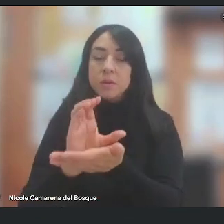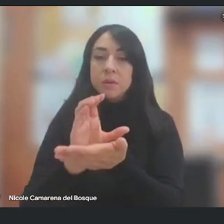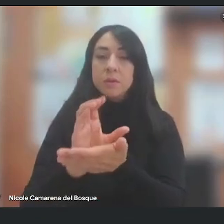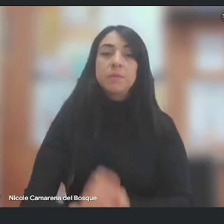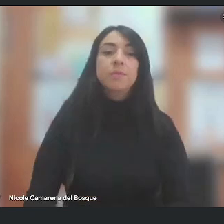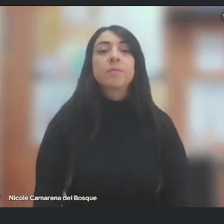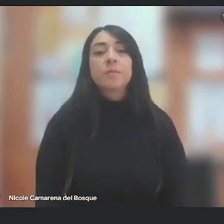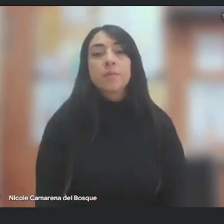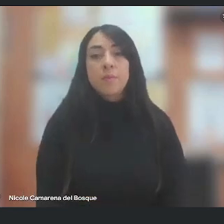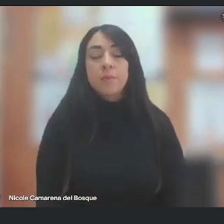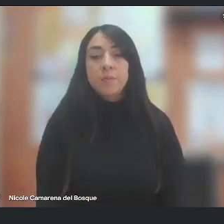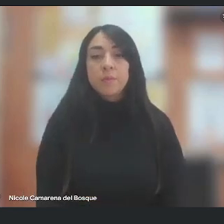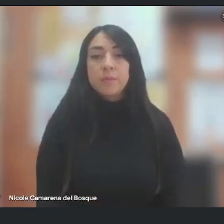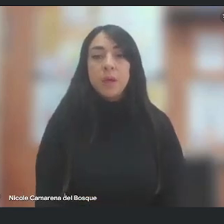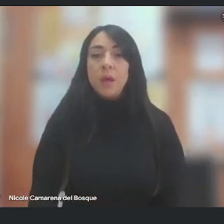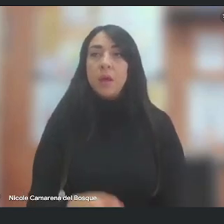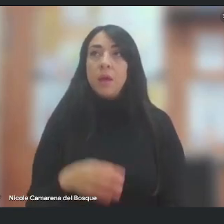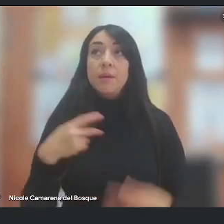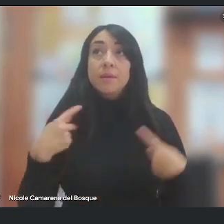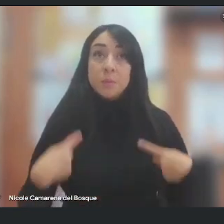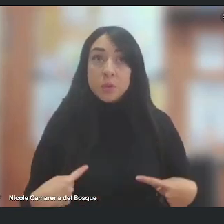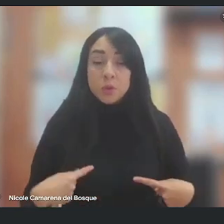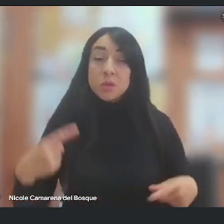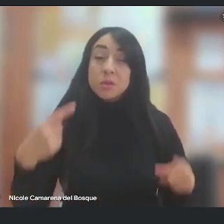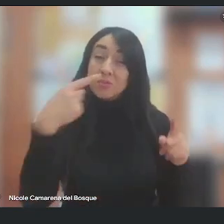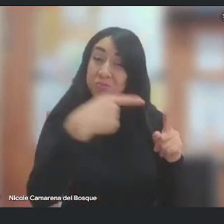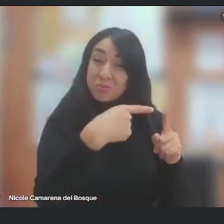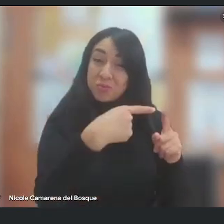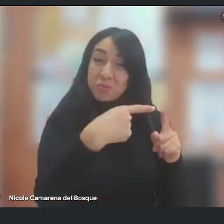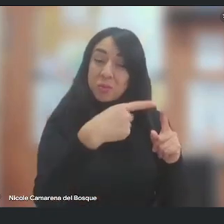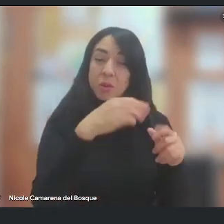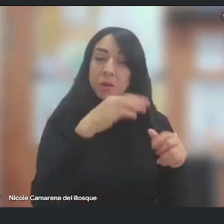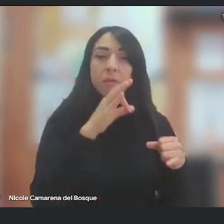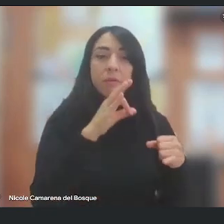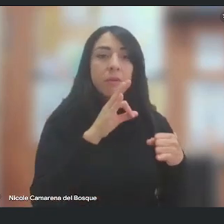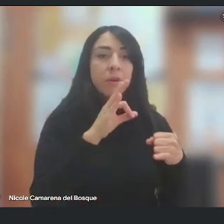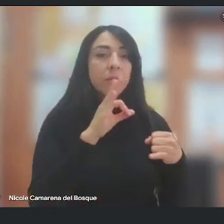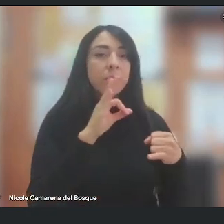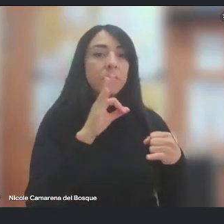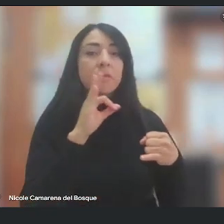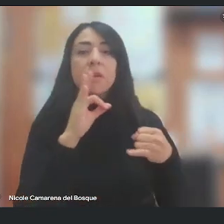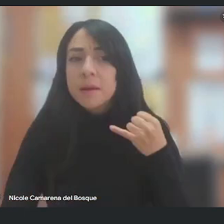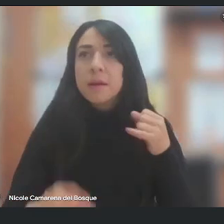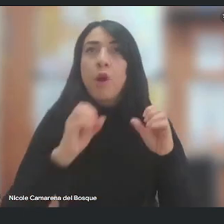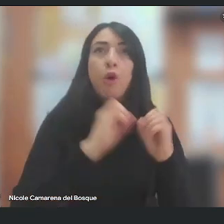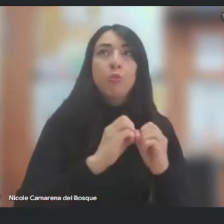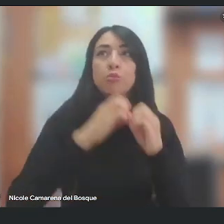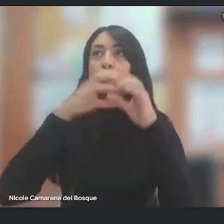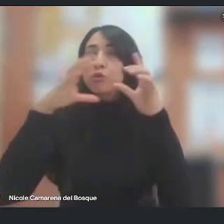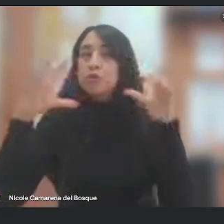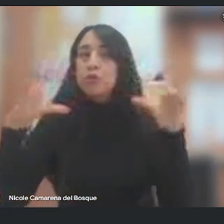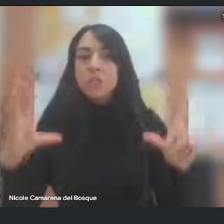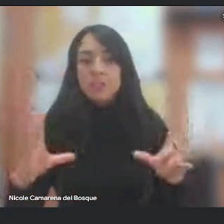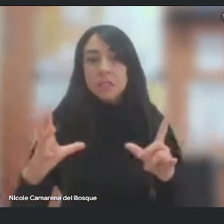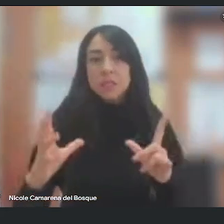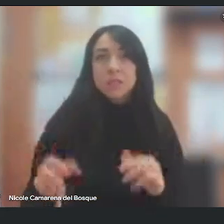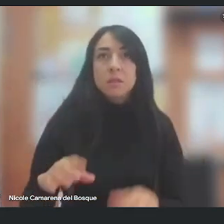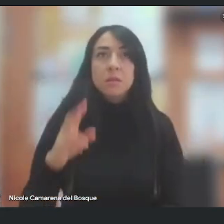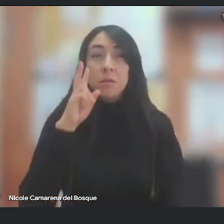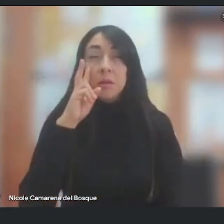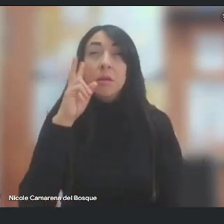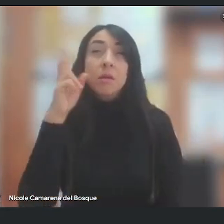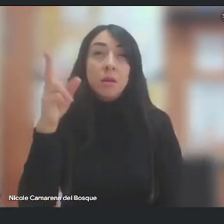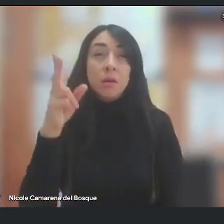relacionarse afectivamente y aumenta la probabilidad entonces, ahora sí, de embarazos no deseados, de enfermedades de